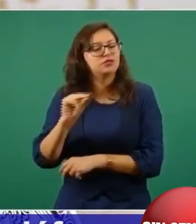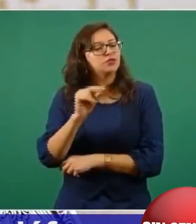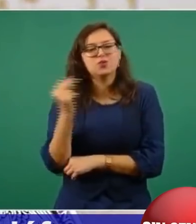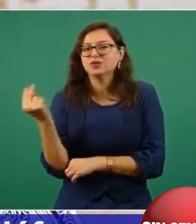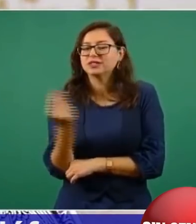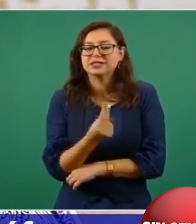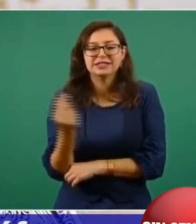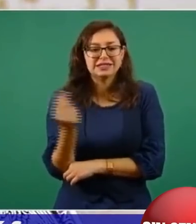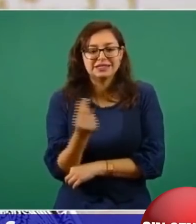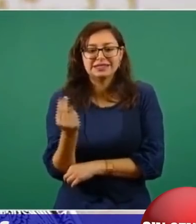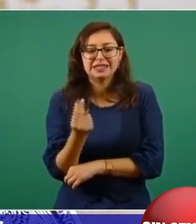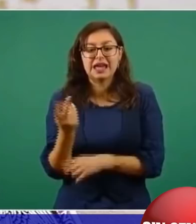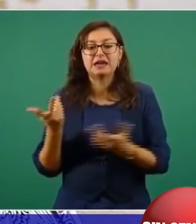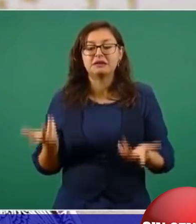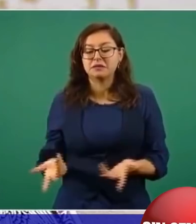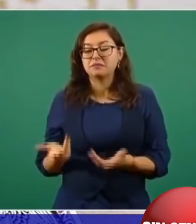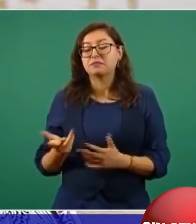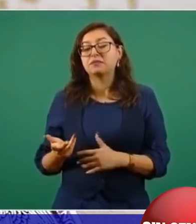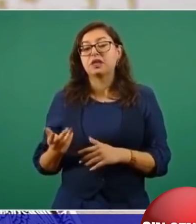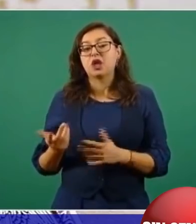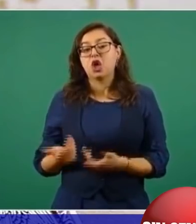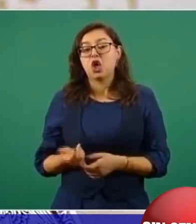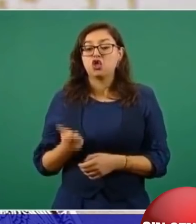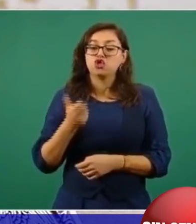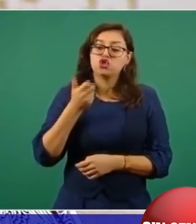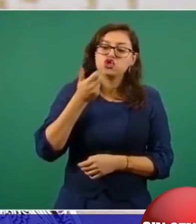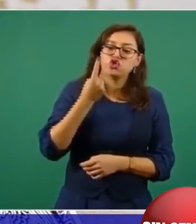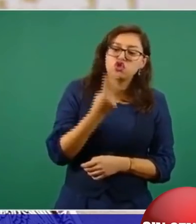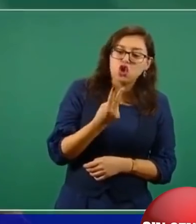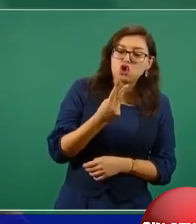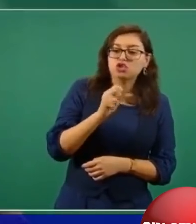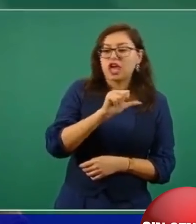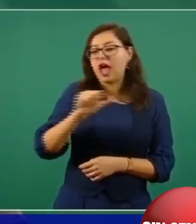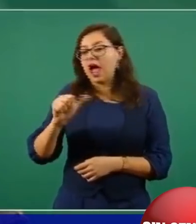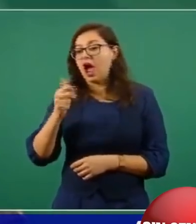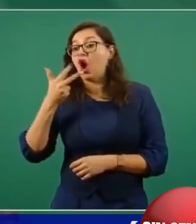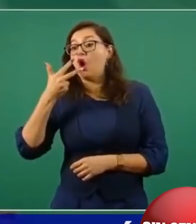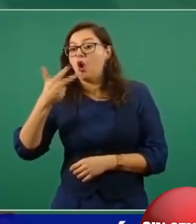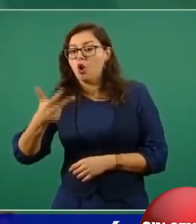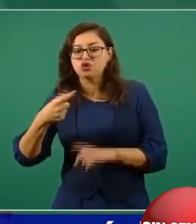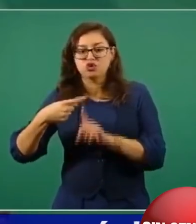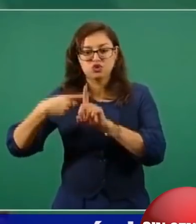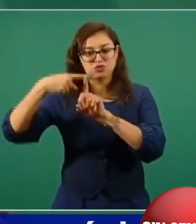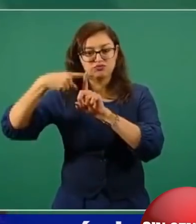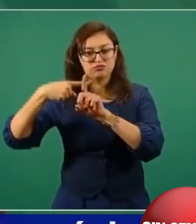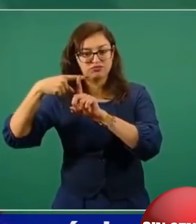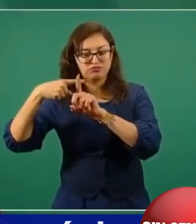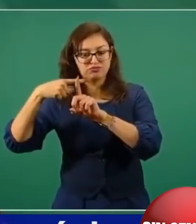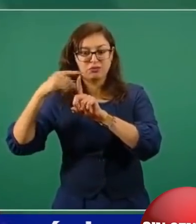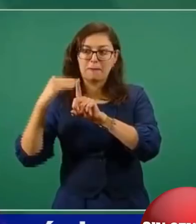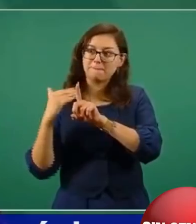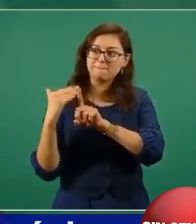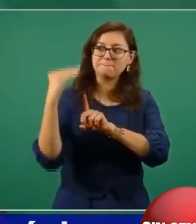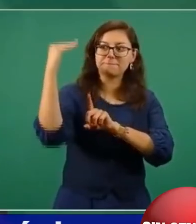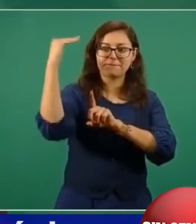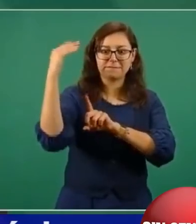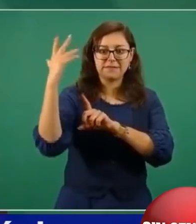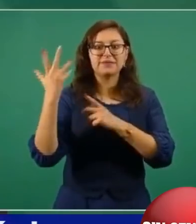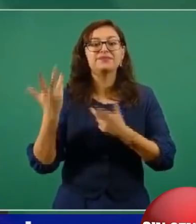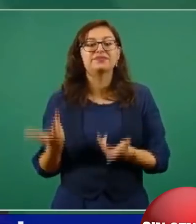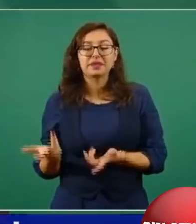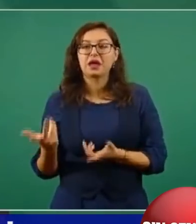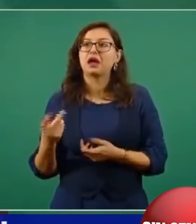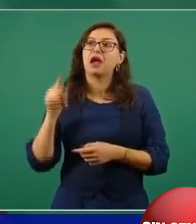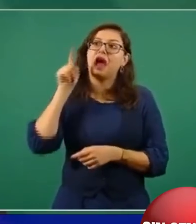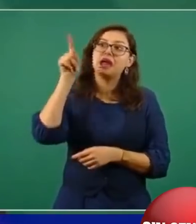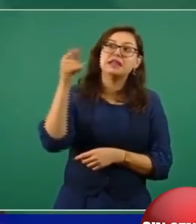como dije, se conserva entre 2 y 8 grados centígrados sobre cero y es más fácil